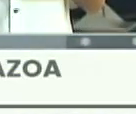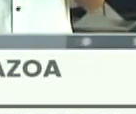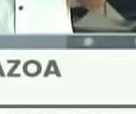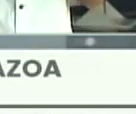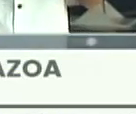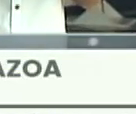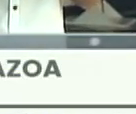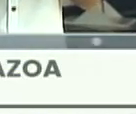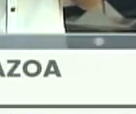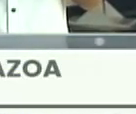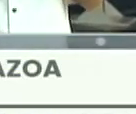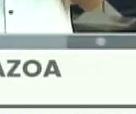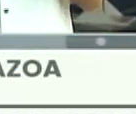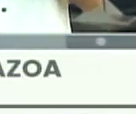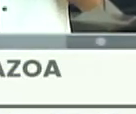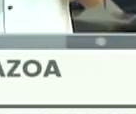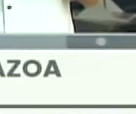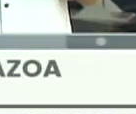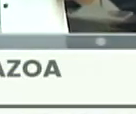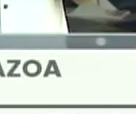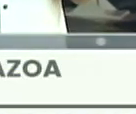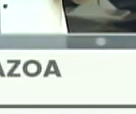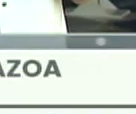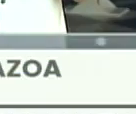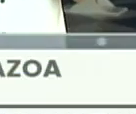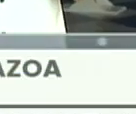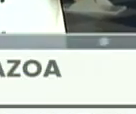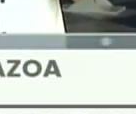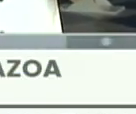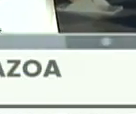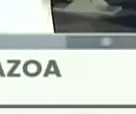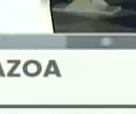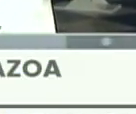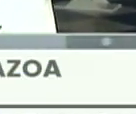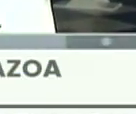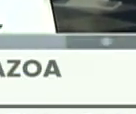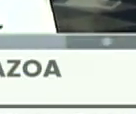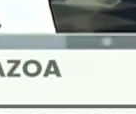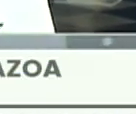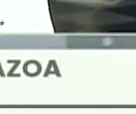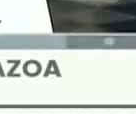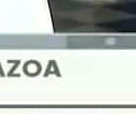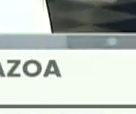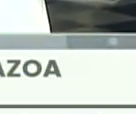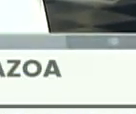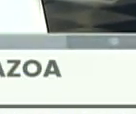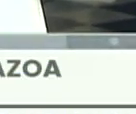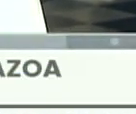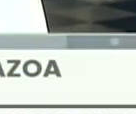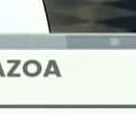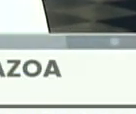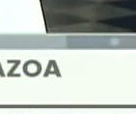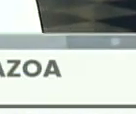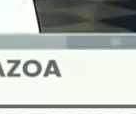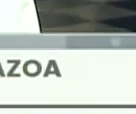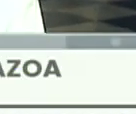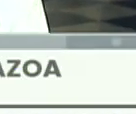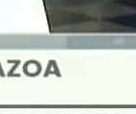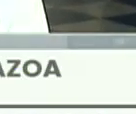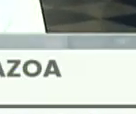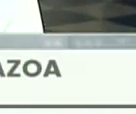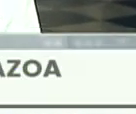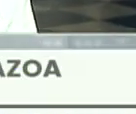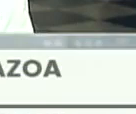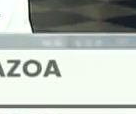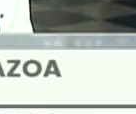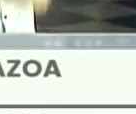hoy Venezuela tiene acceso a todos esos materiales maravillosos. Ese es el mejor cumpleaños que le podemos dar a Aquiles Nasoa. Gracias,